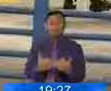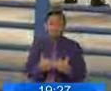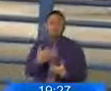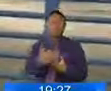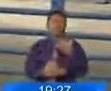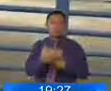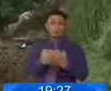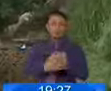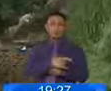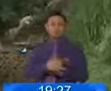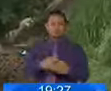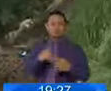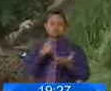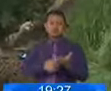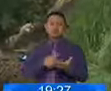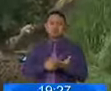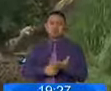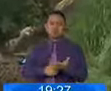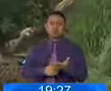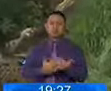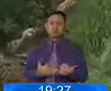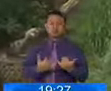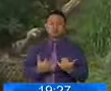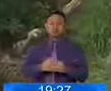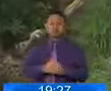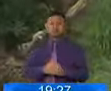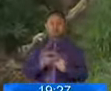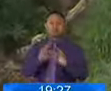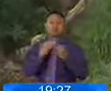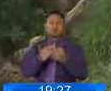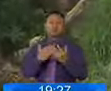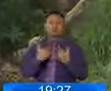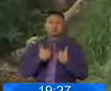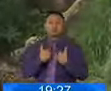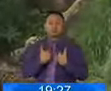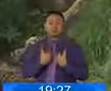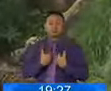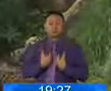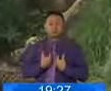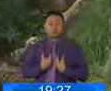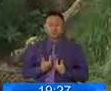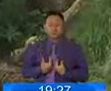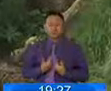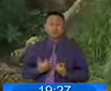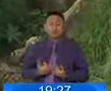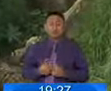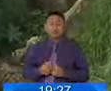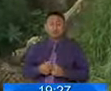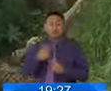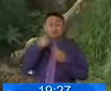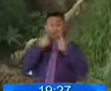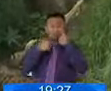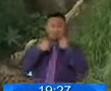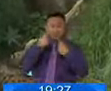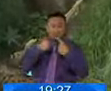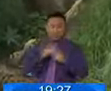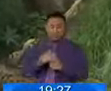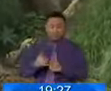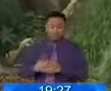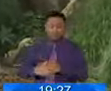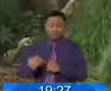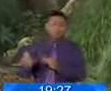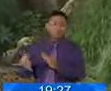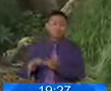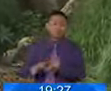del supuesto femicida, mientras el tiempo de cicatrizar los corazones heridos de quienes se quedan a llorar la partida inesperada del ser